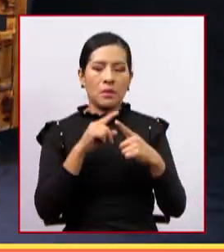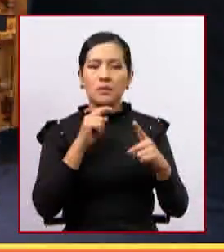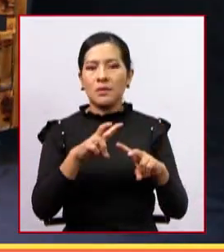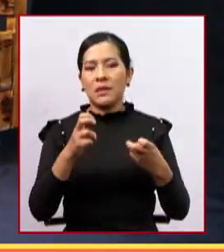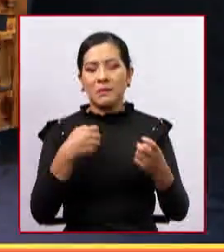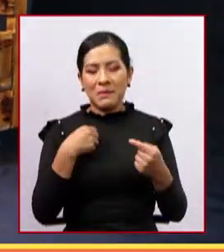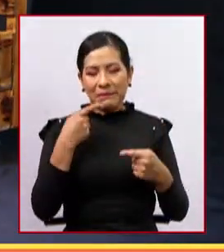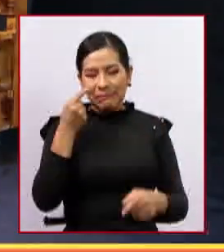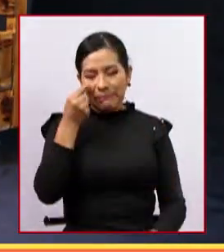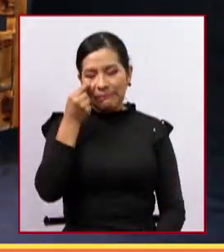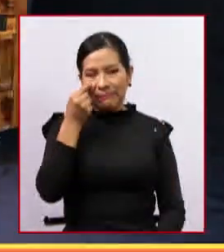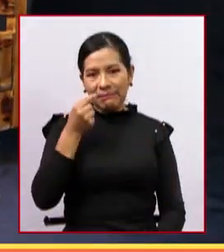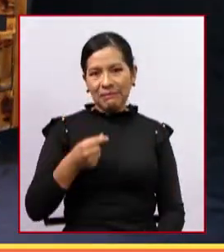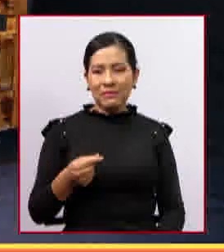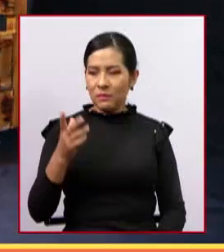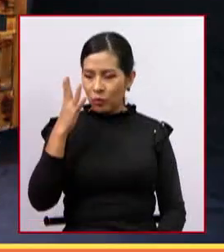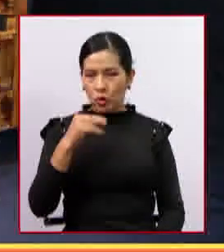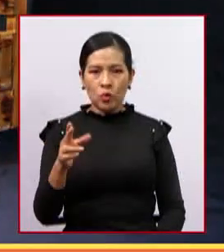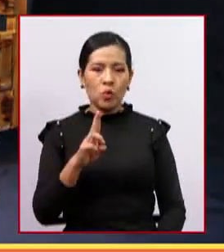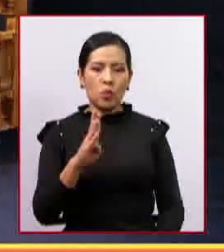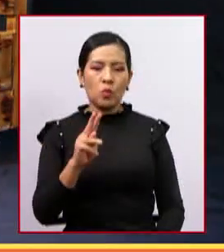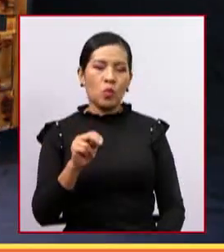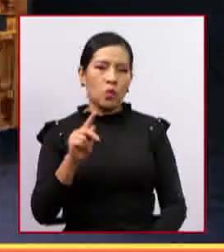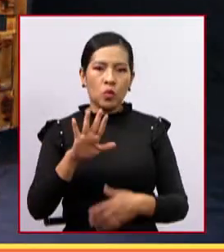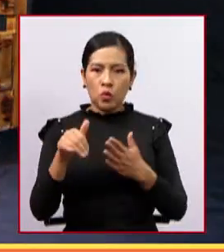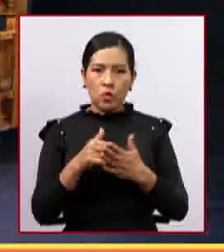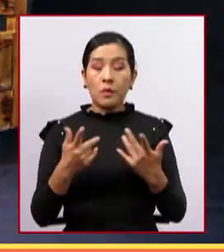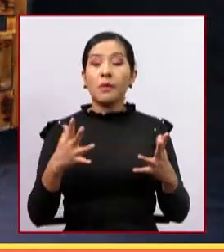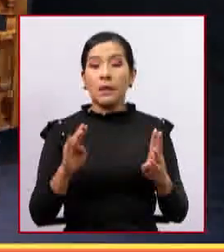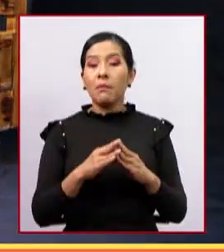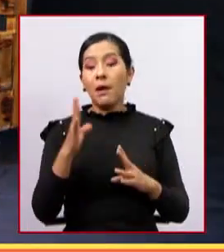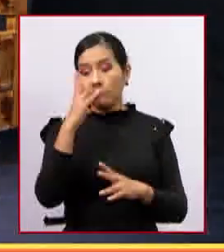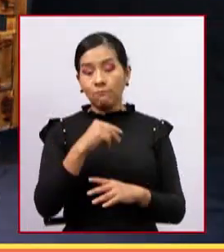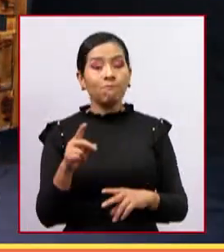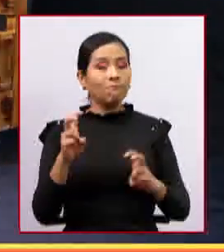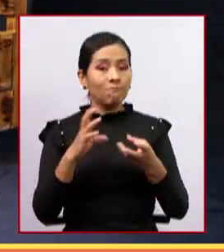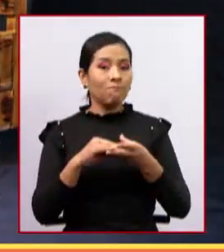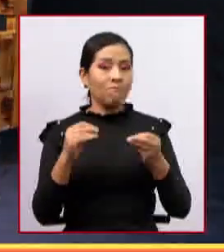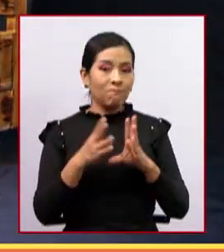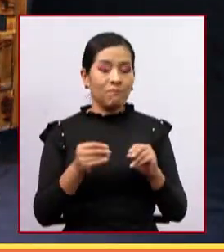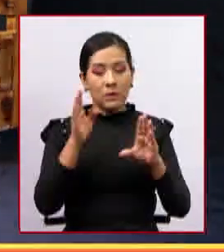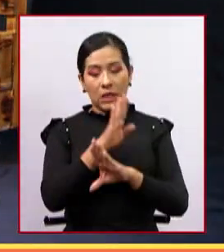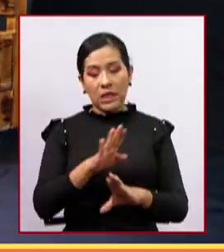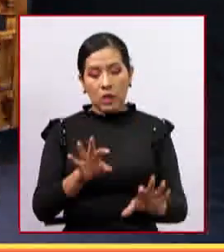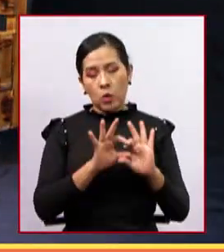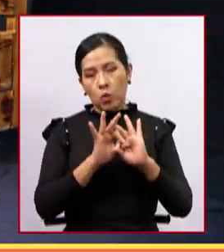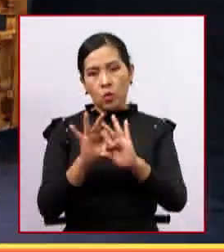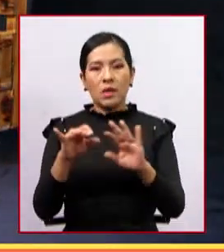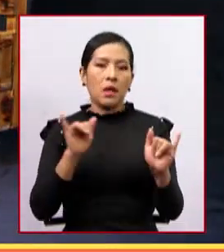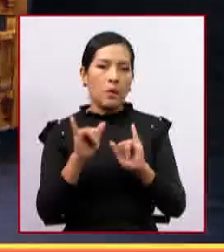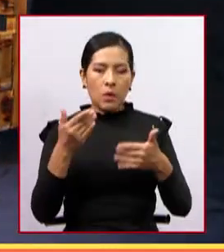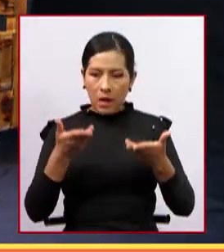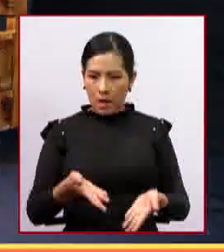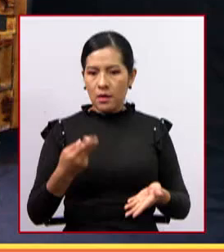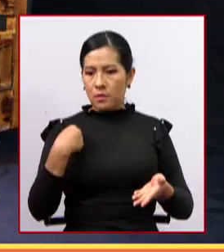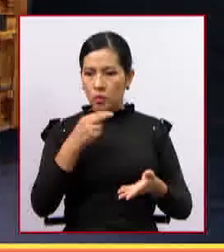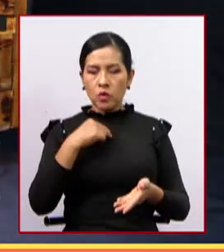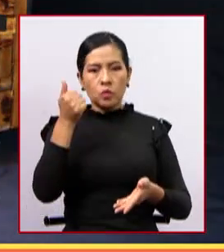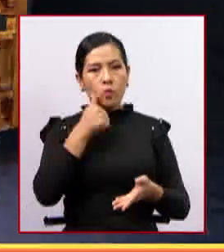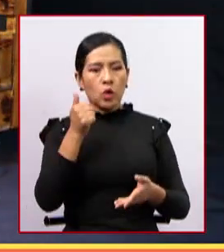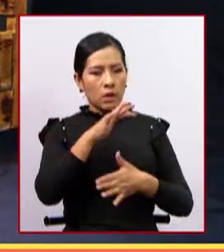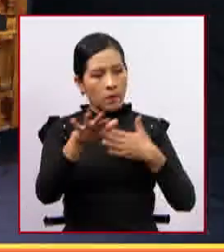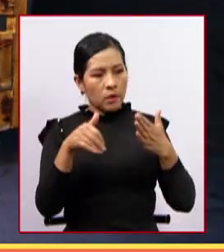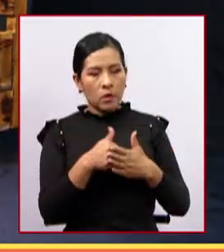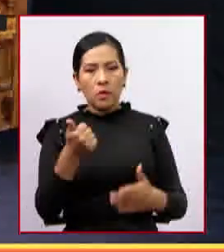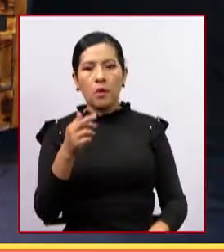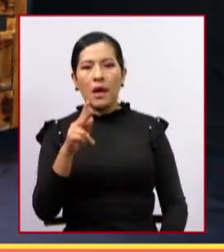muy, muy linda, y creo que eso es lo que está pasando ahorita con este lado de las mujeres artistas, cómo